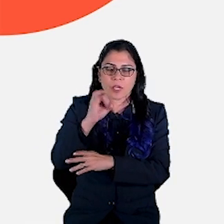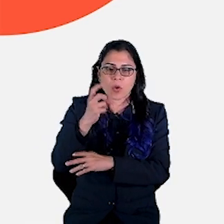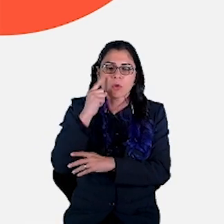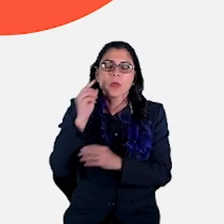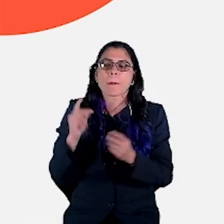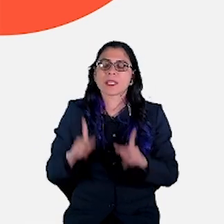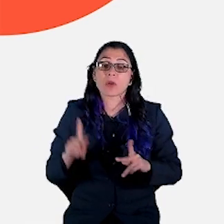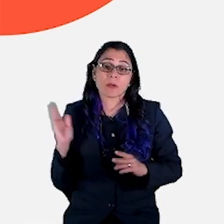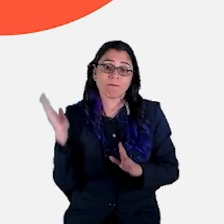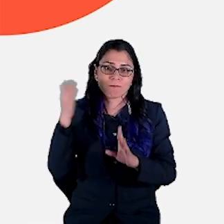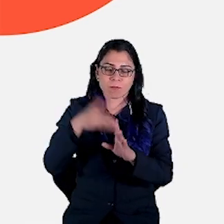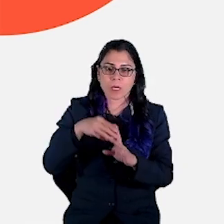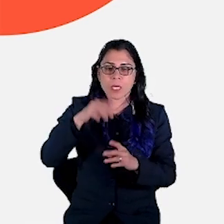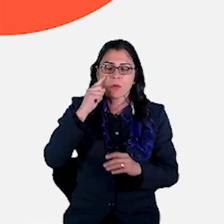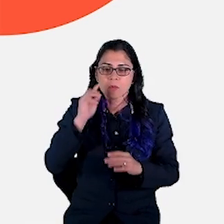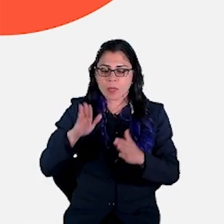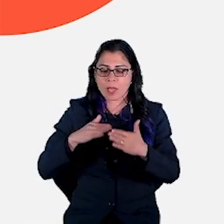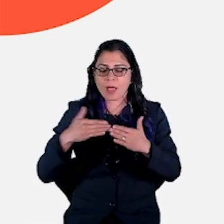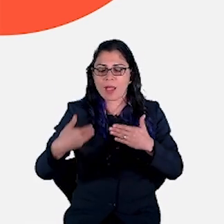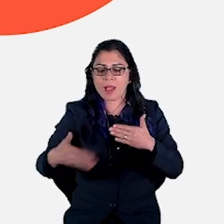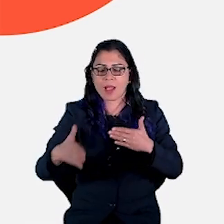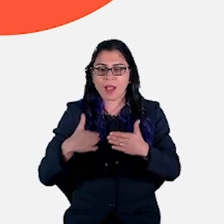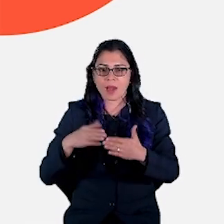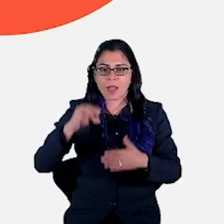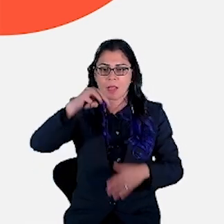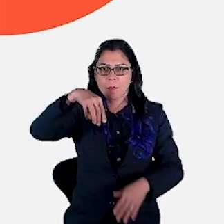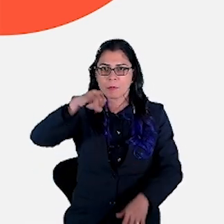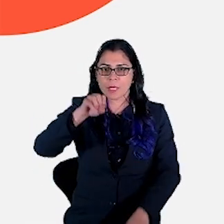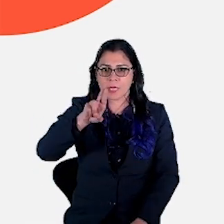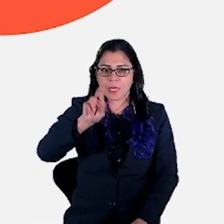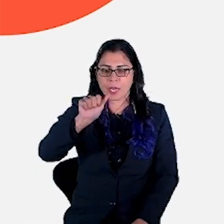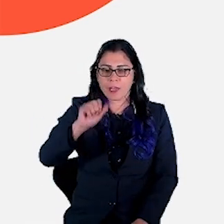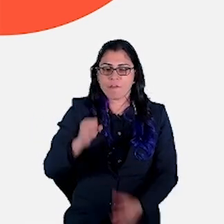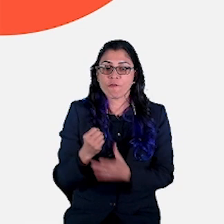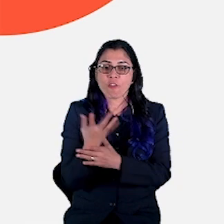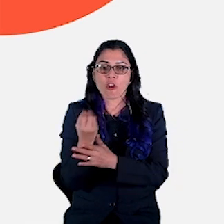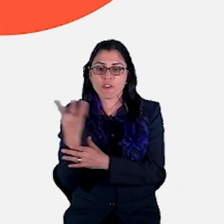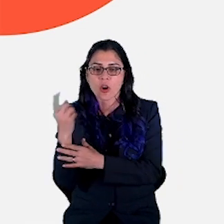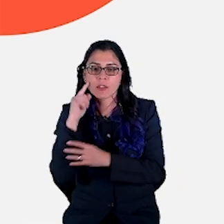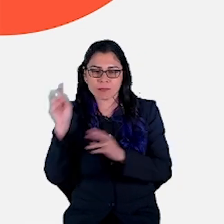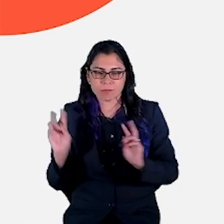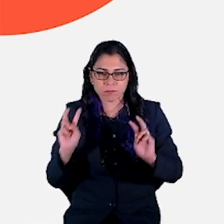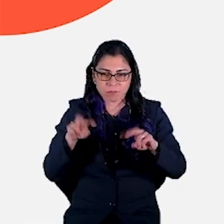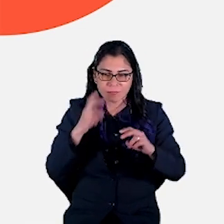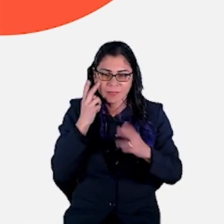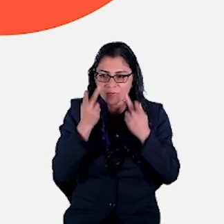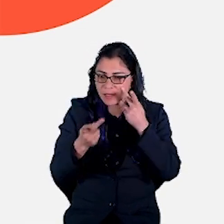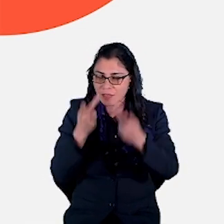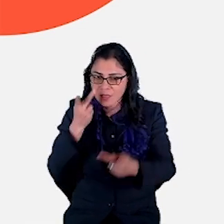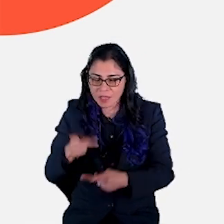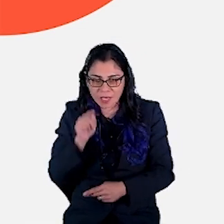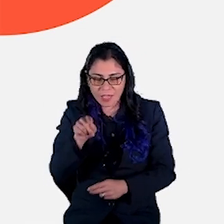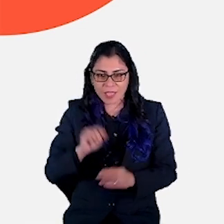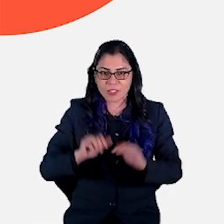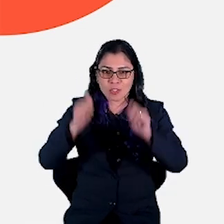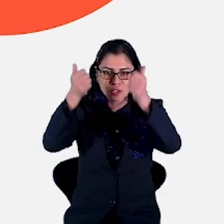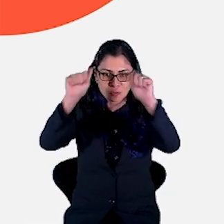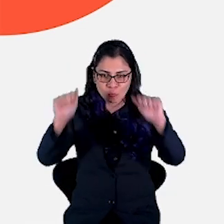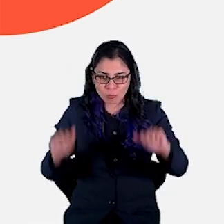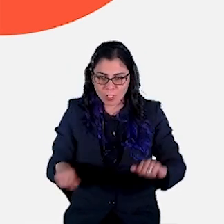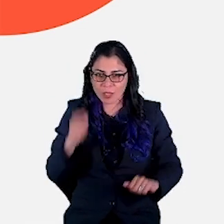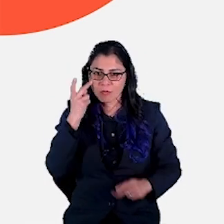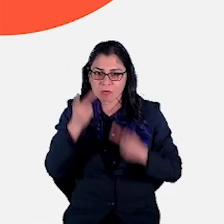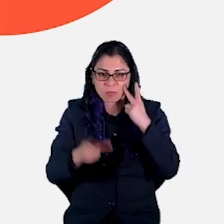Miraflores puedan entender Cómo opera el canal y su centro de visitantes permite también en su museo hacer un